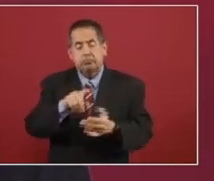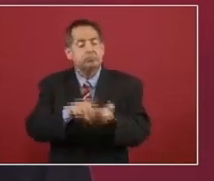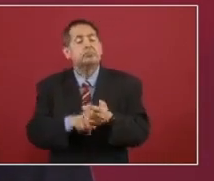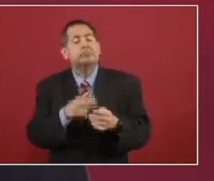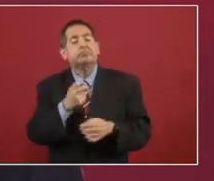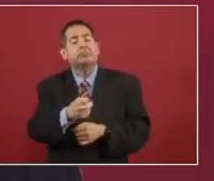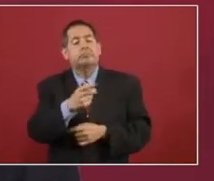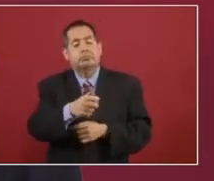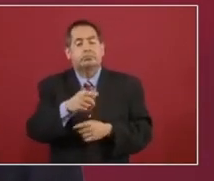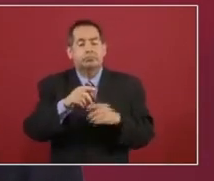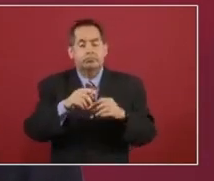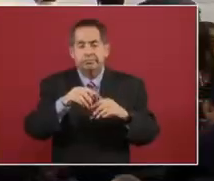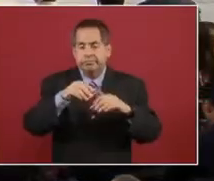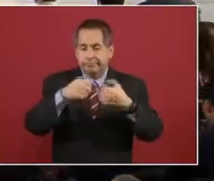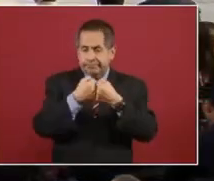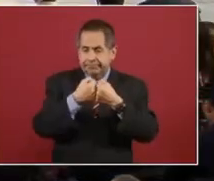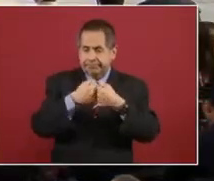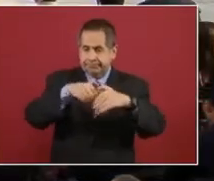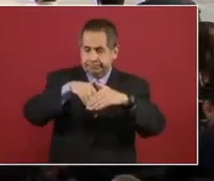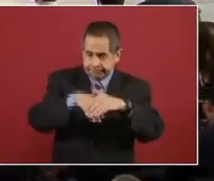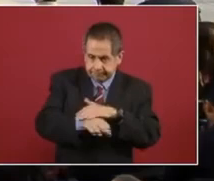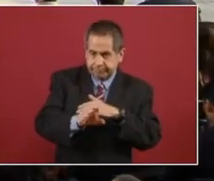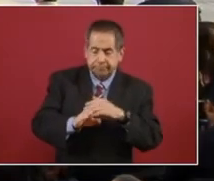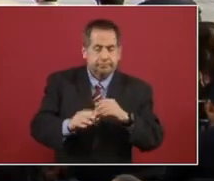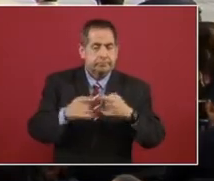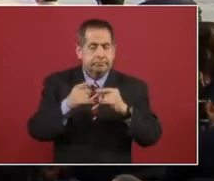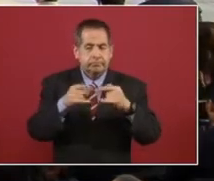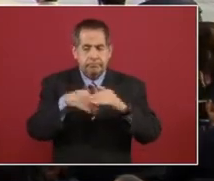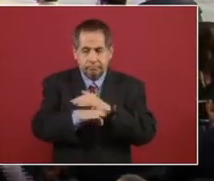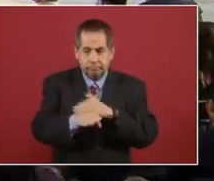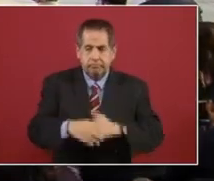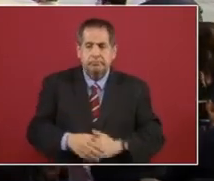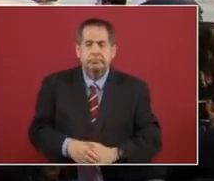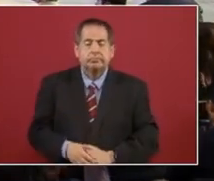acerca de lo de las garitas de la frontera.